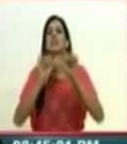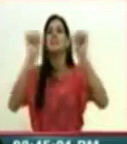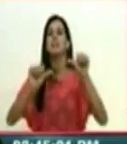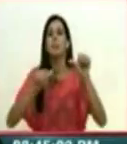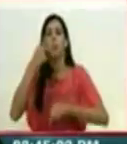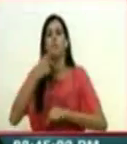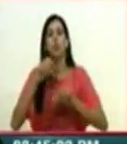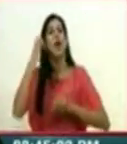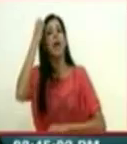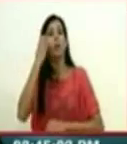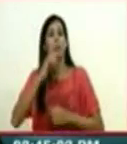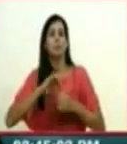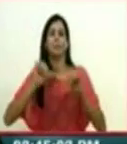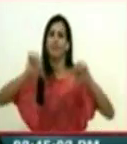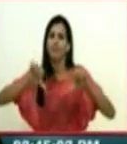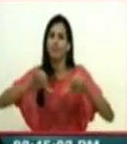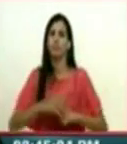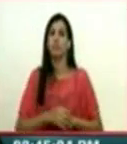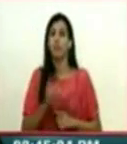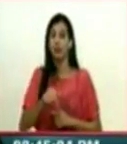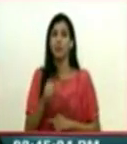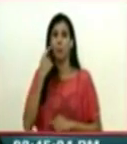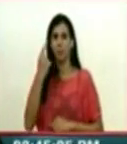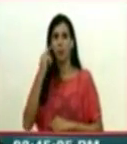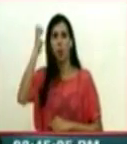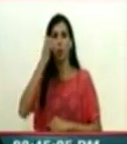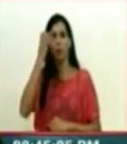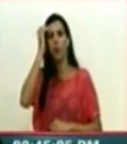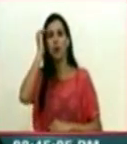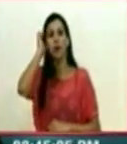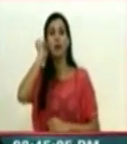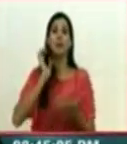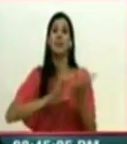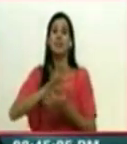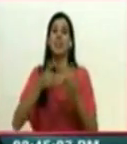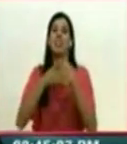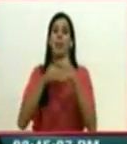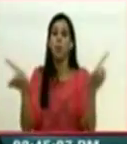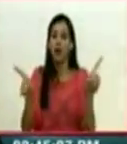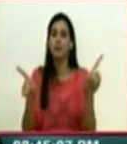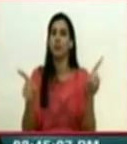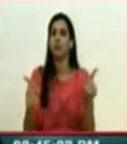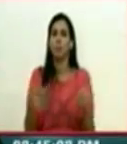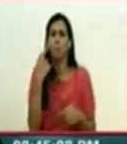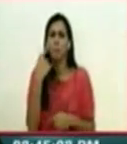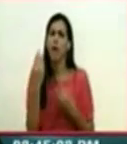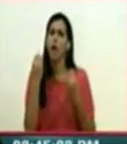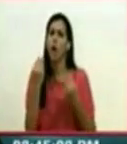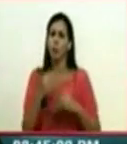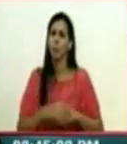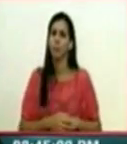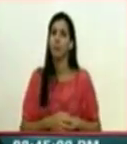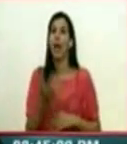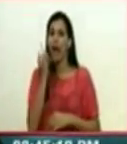europeo. En Europa asistimos a una crisis de la democracia, y esa crisis de la democracia se pone de manifiesto en